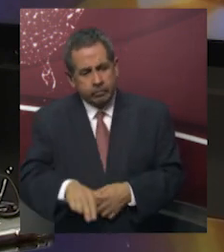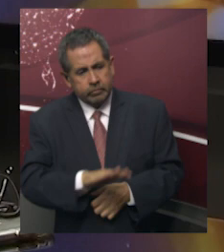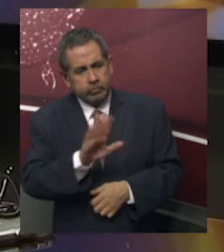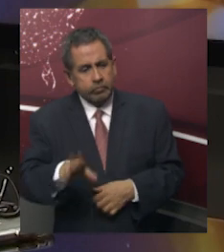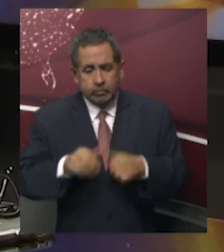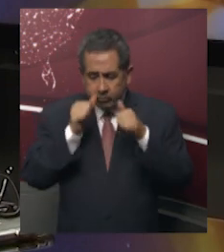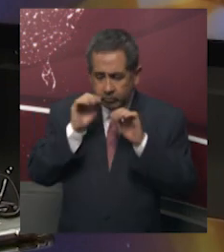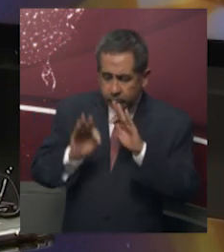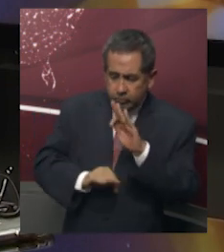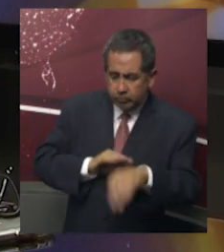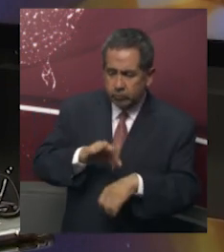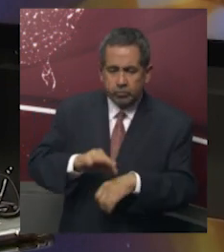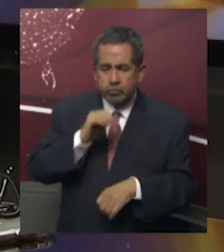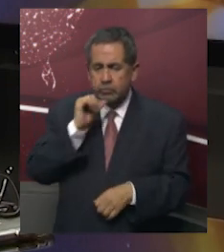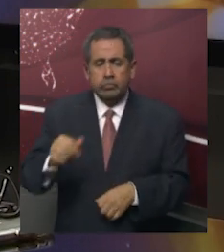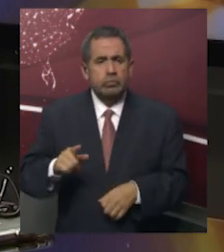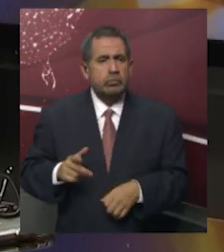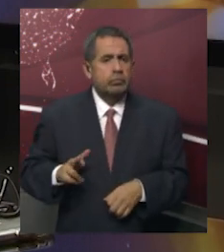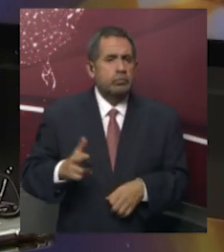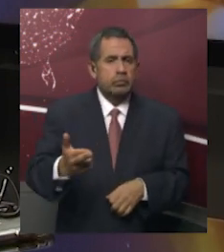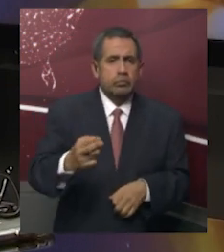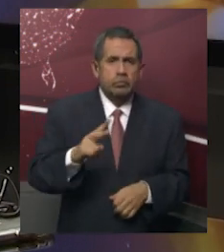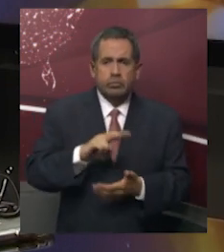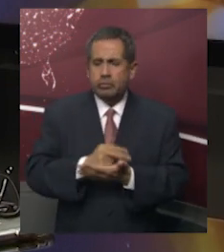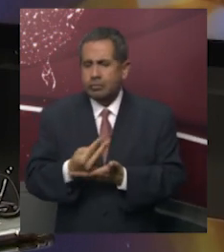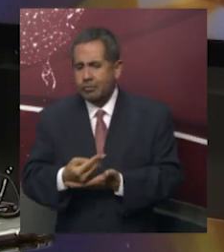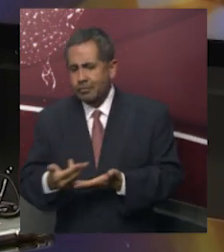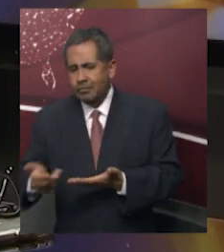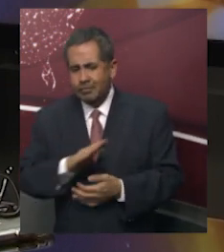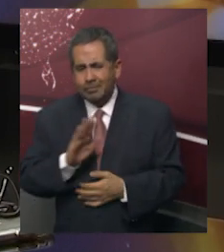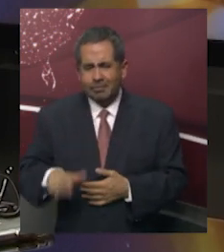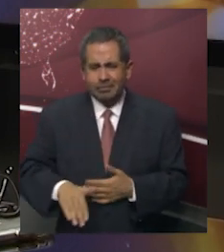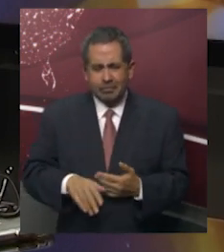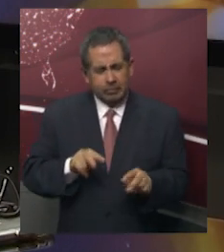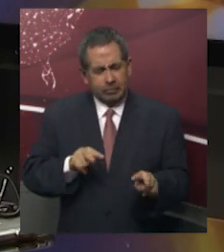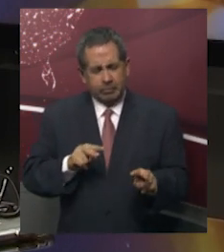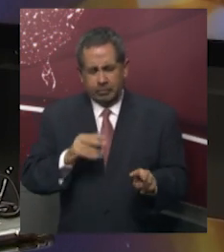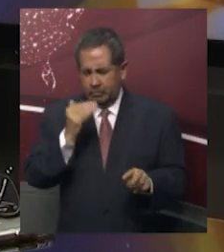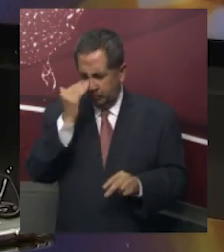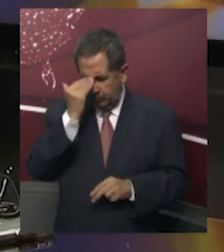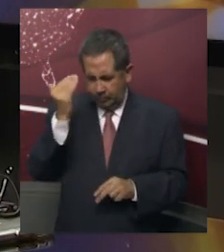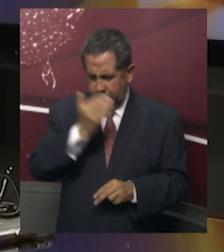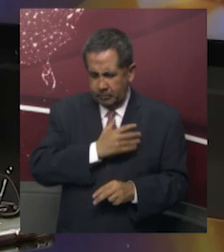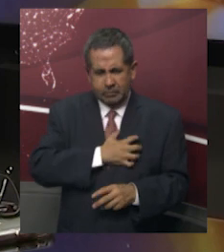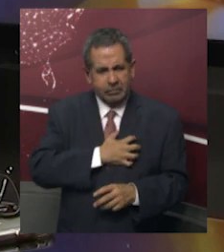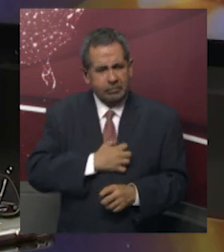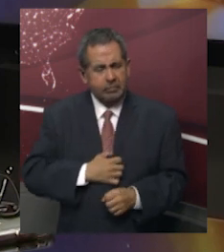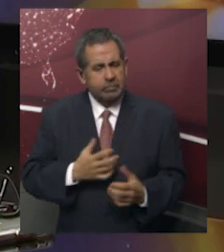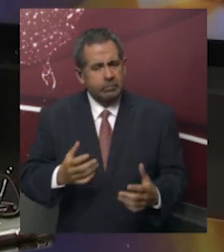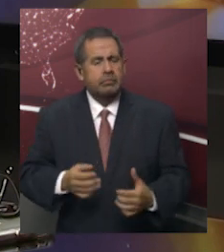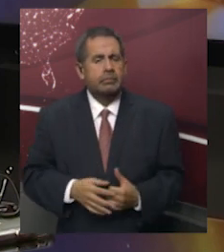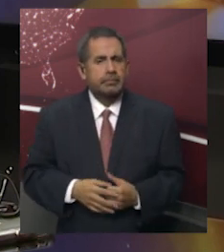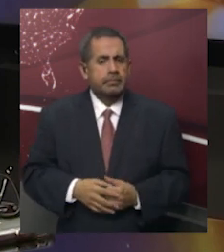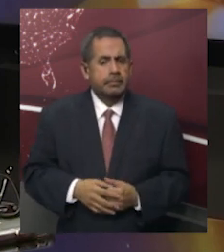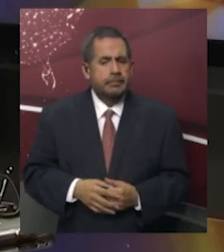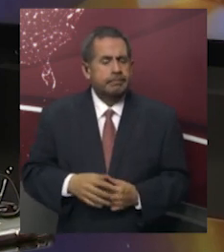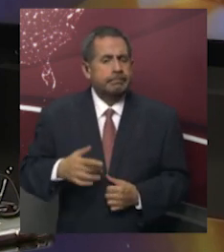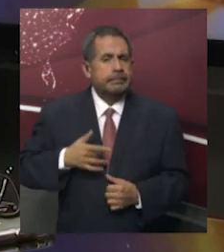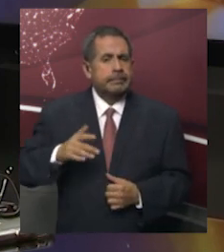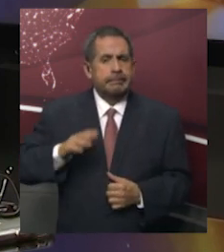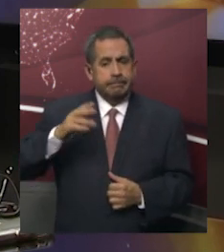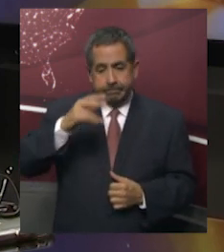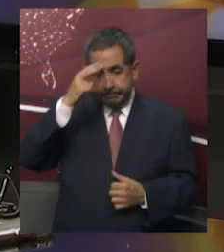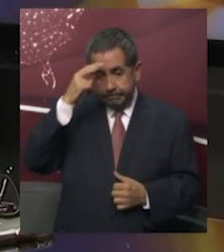enfermedad, porque se ahogaron en el río. Las imágenes son brutales, son desgarradoras. Pero me parece que